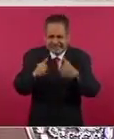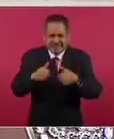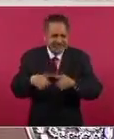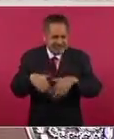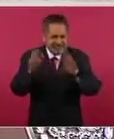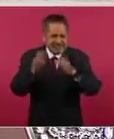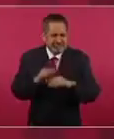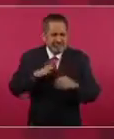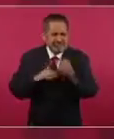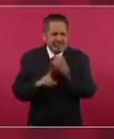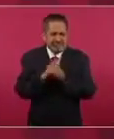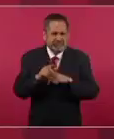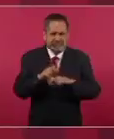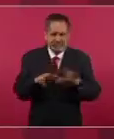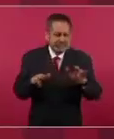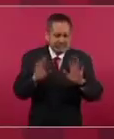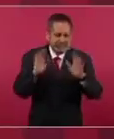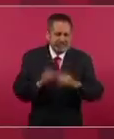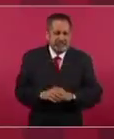No hay ningún problema.